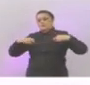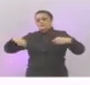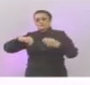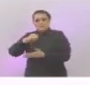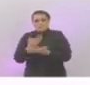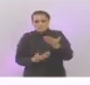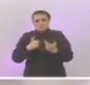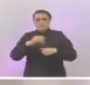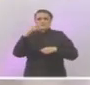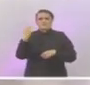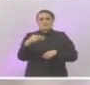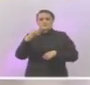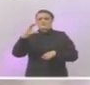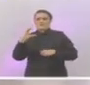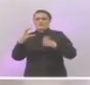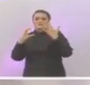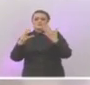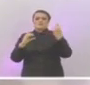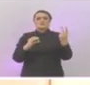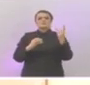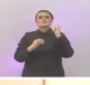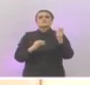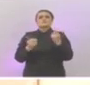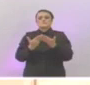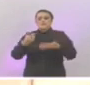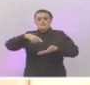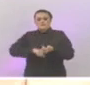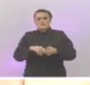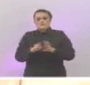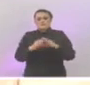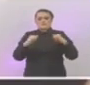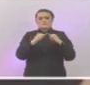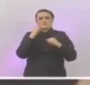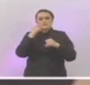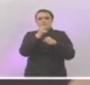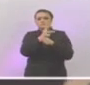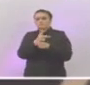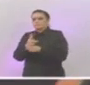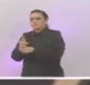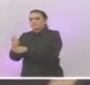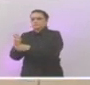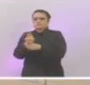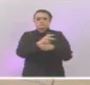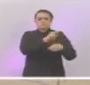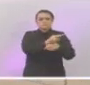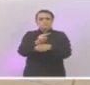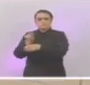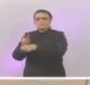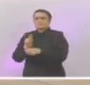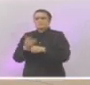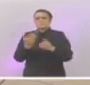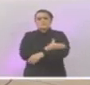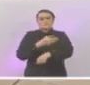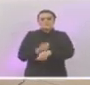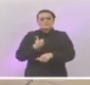Información, C5I2, que permitirá fortalecer el monitoreo de video, vigilancia y mejorará la coordinación